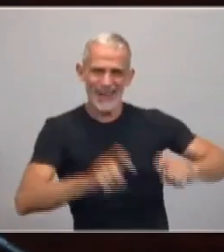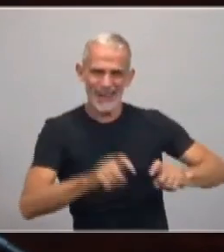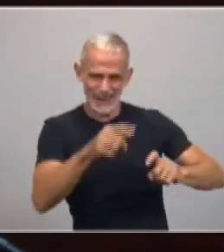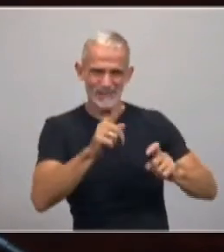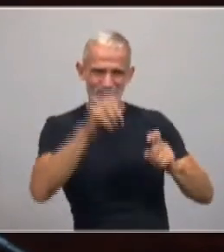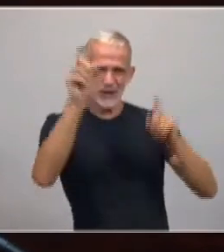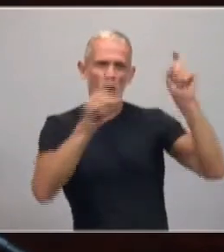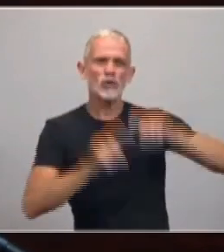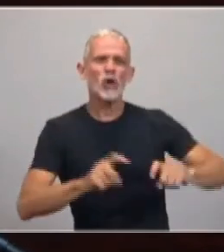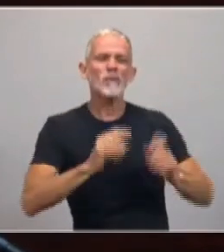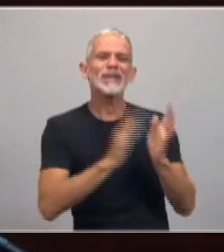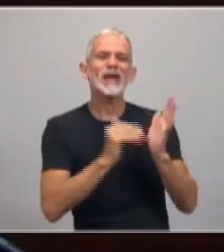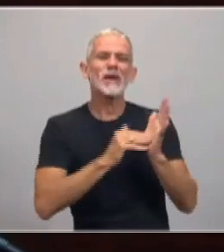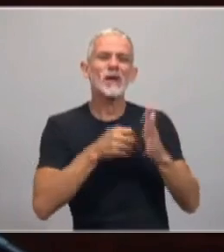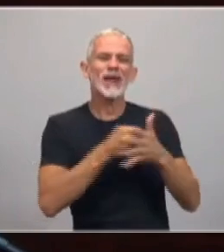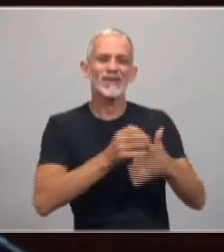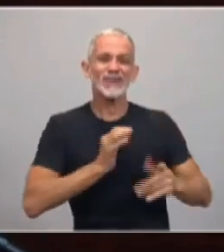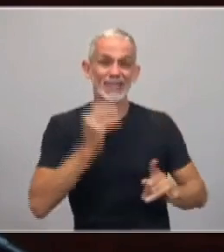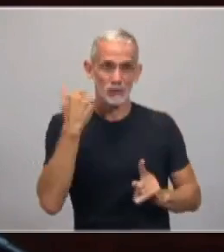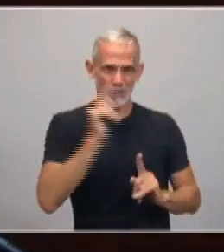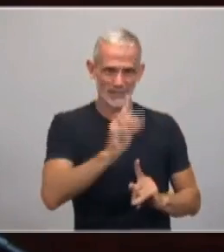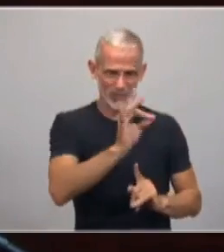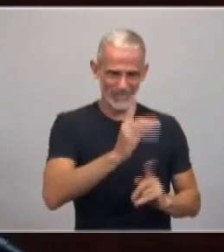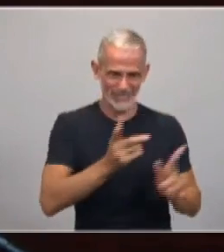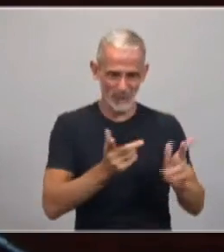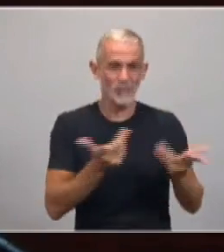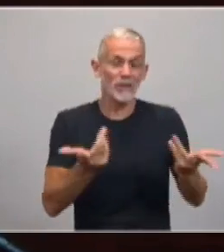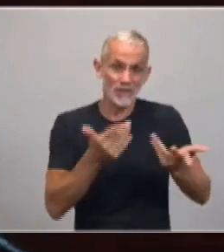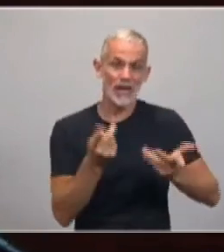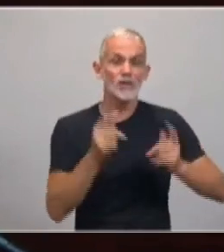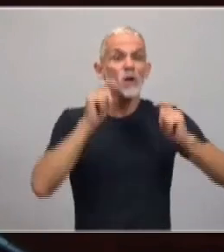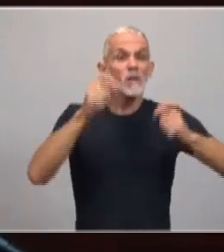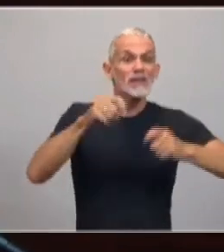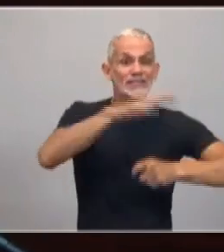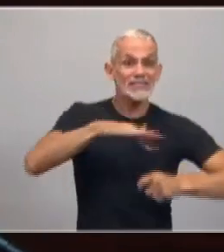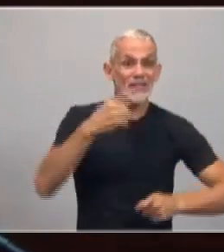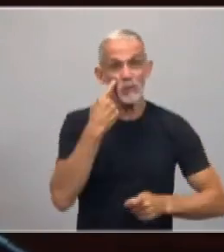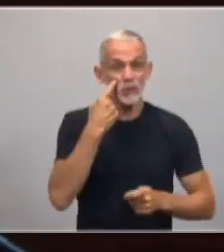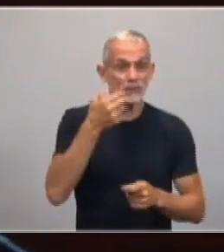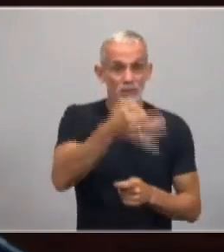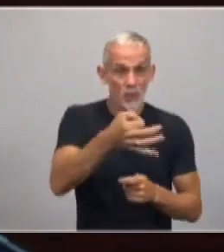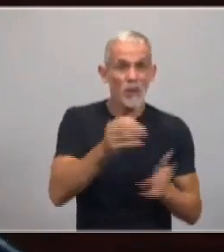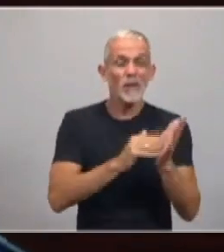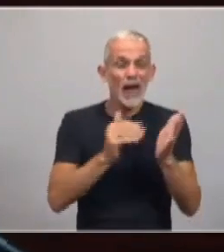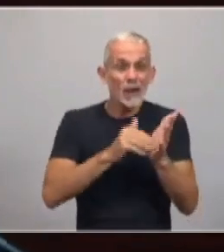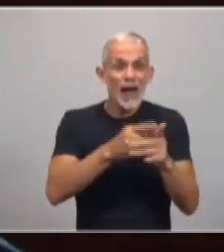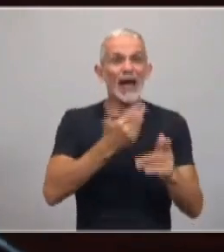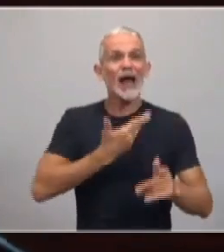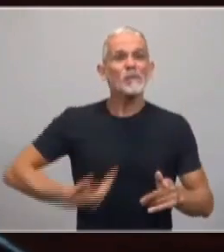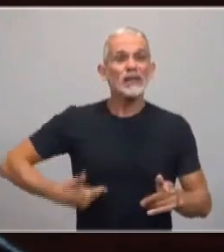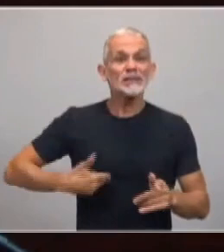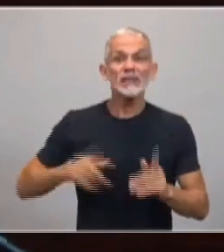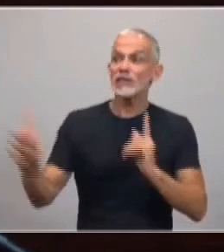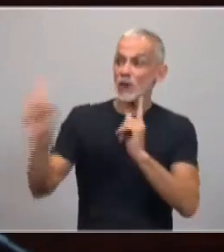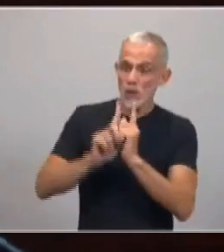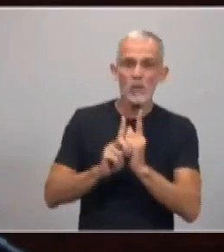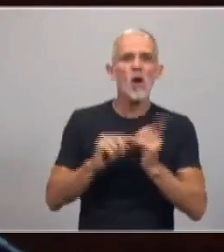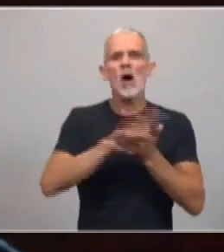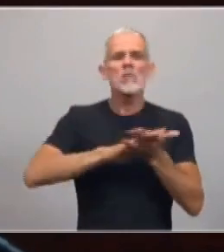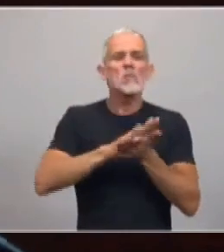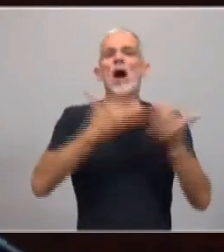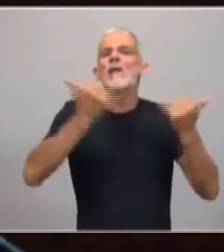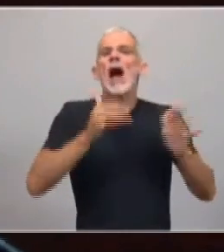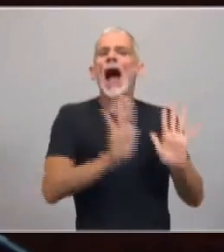las tormentas a fines del año pasado. En su visita al municipio, el presidente nos dijo que nos arreglemos con